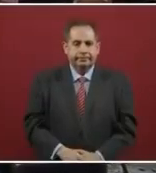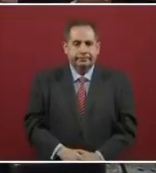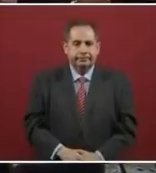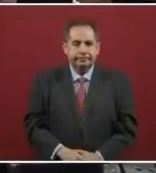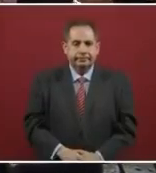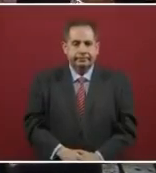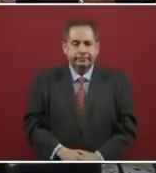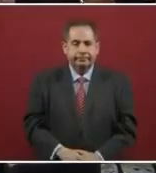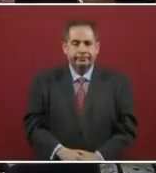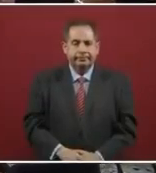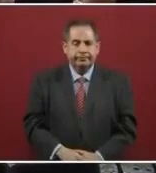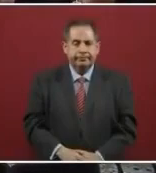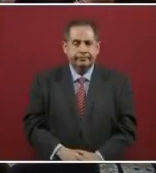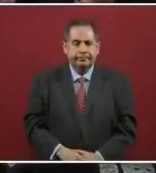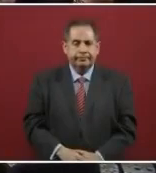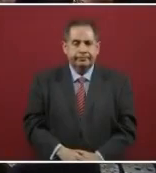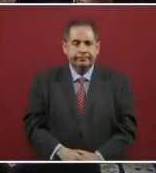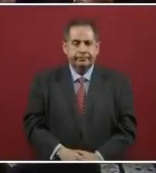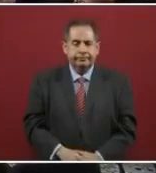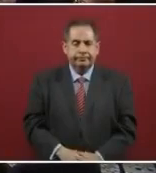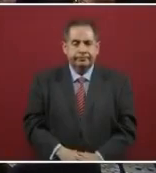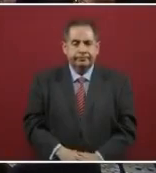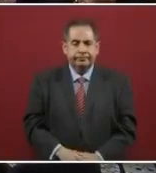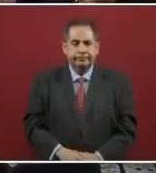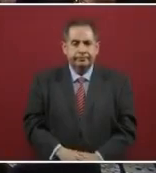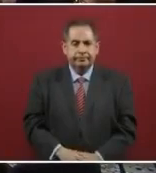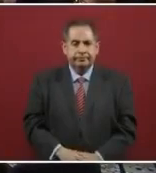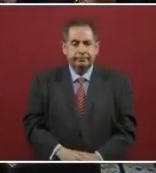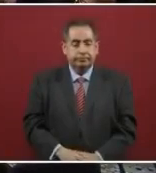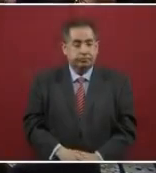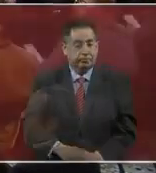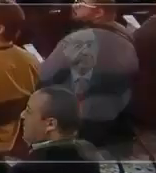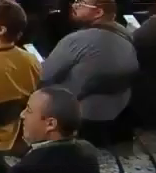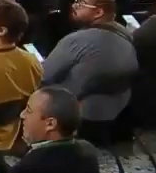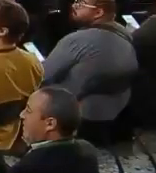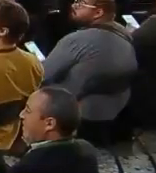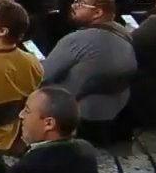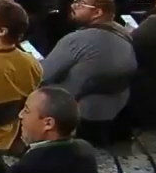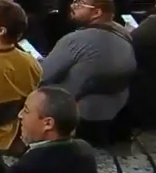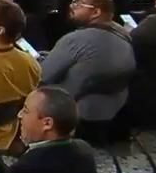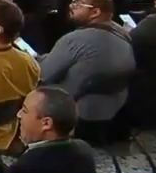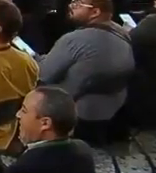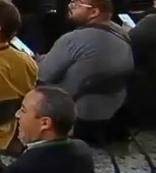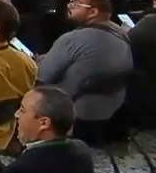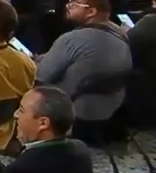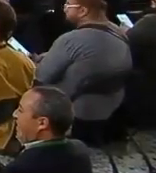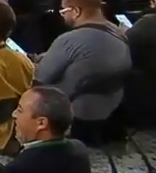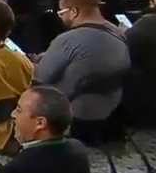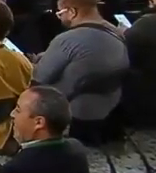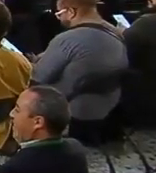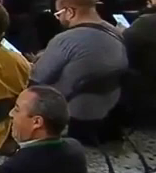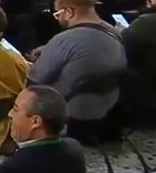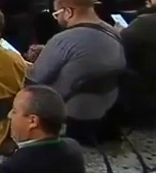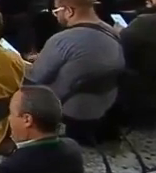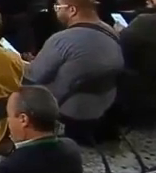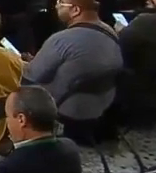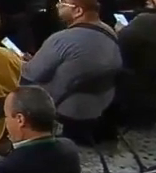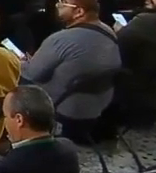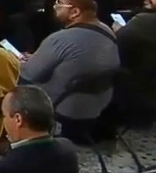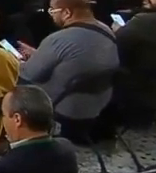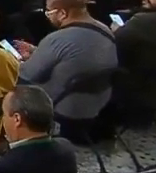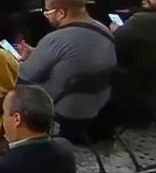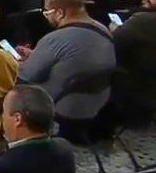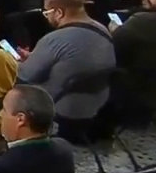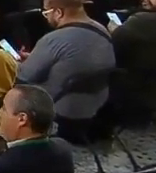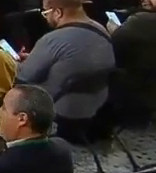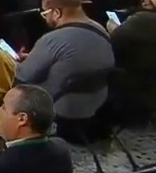Gracias, señor presidente. Buen día. Es Alfonso Vargas de Cadena Raza, Radio 620. Preguntarle sobre el tema principal de la seguridad. ¿Qué mensaje le